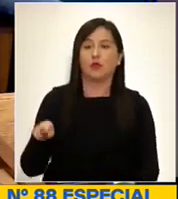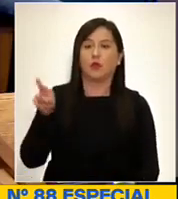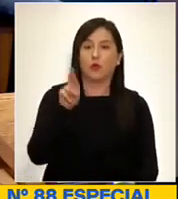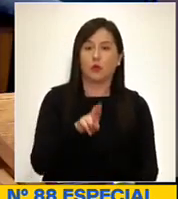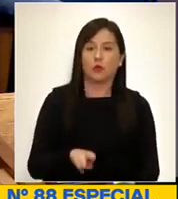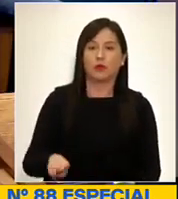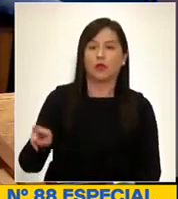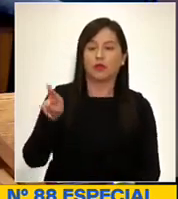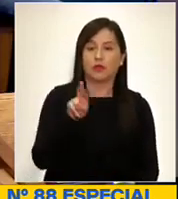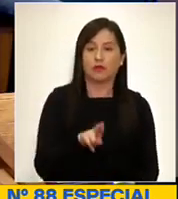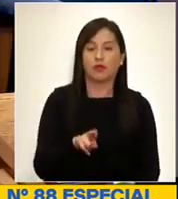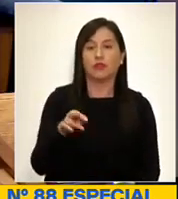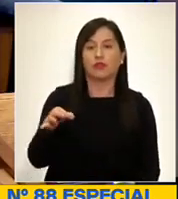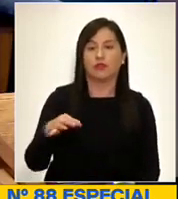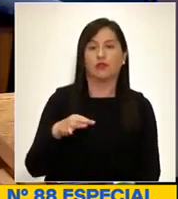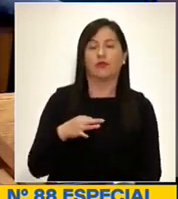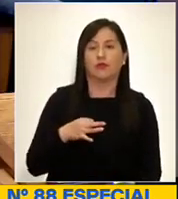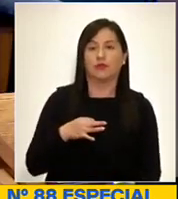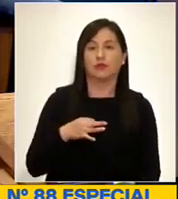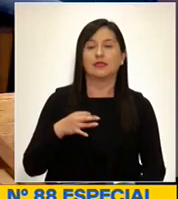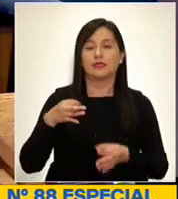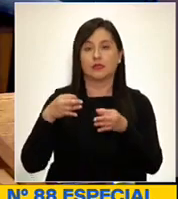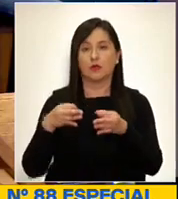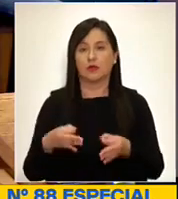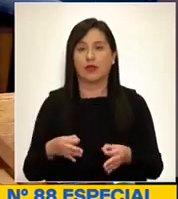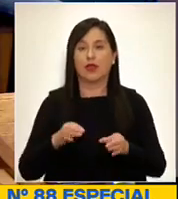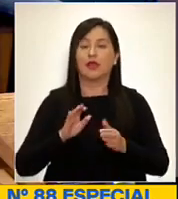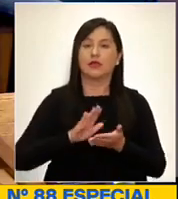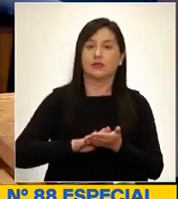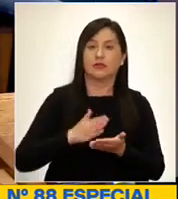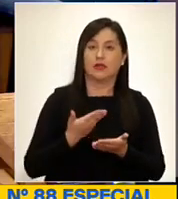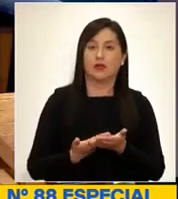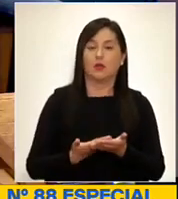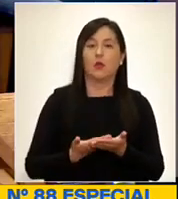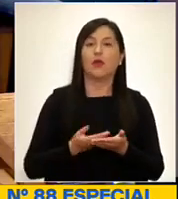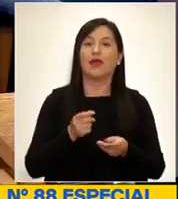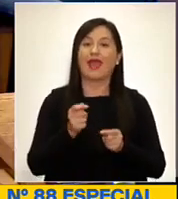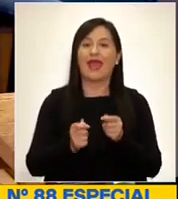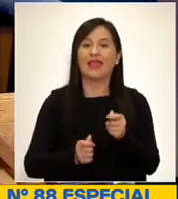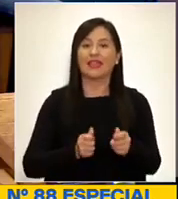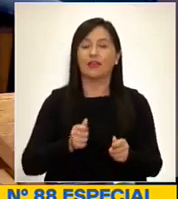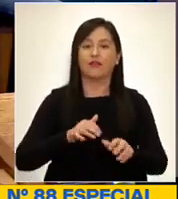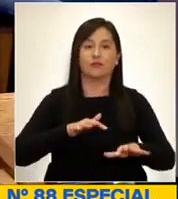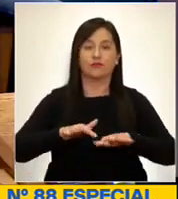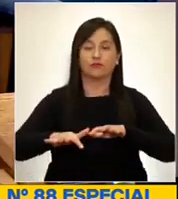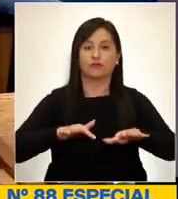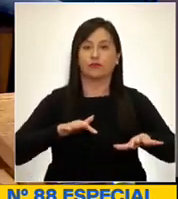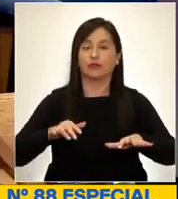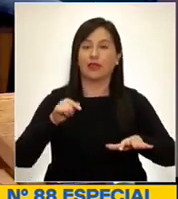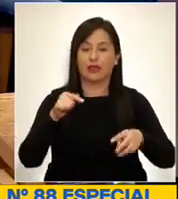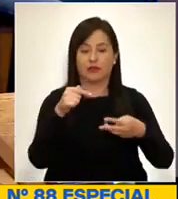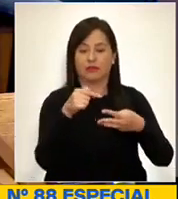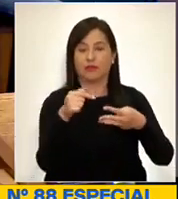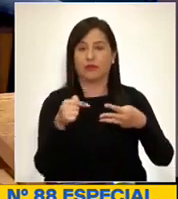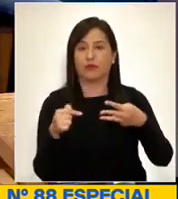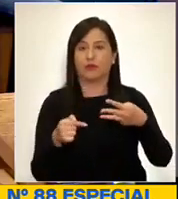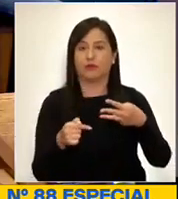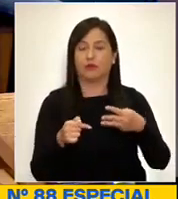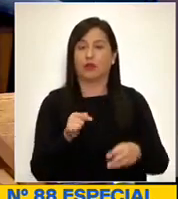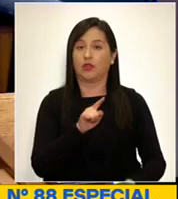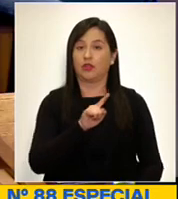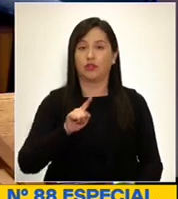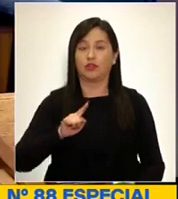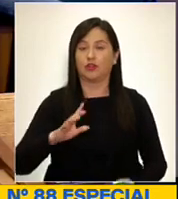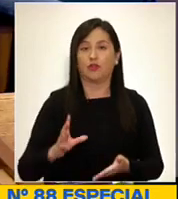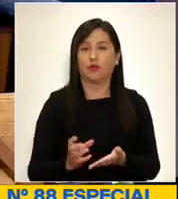señala seguridad salud reactivación económica Esos son los temas independientemente que no hemos sido capaces de llegar a